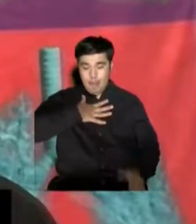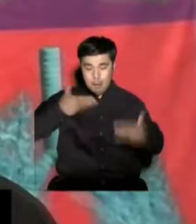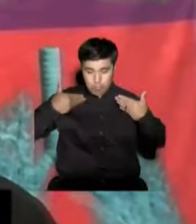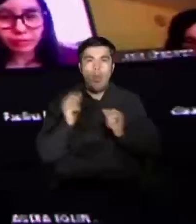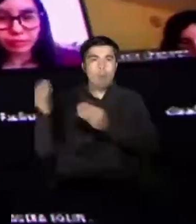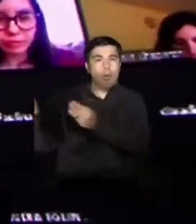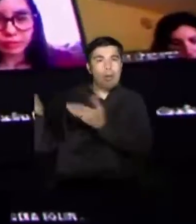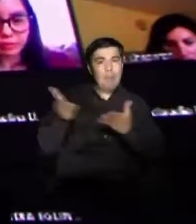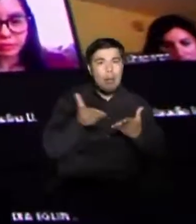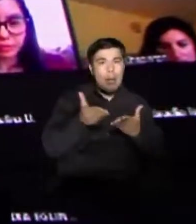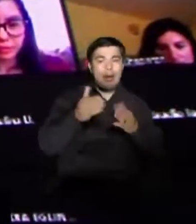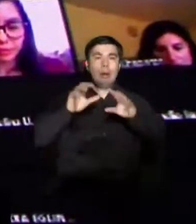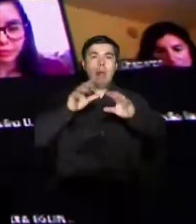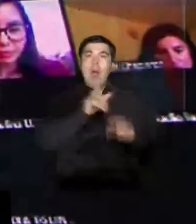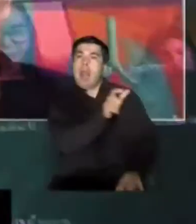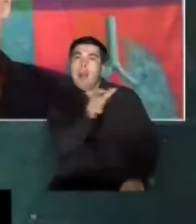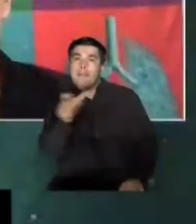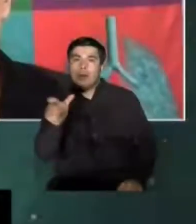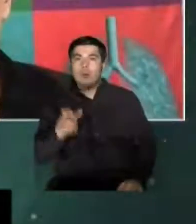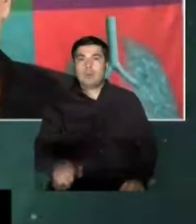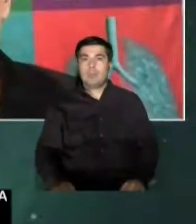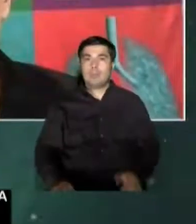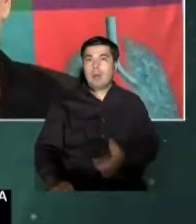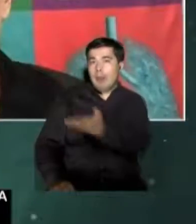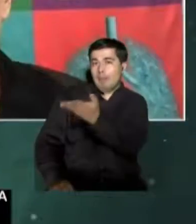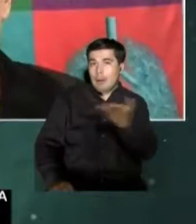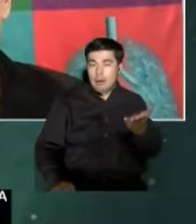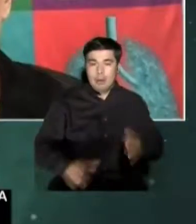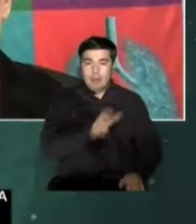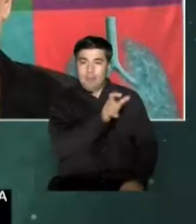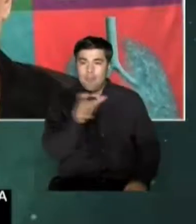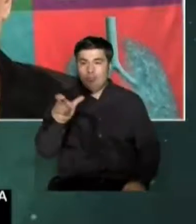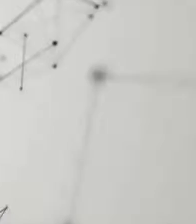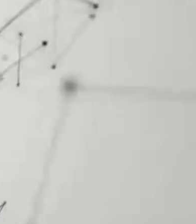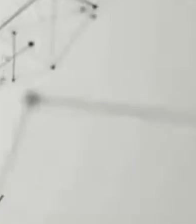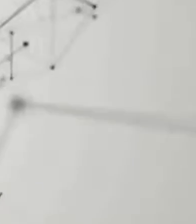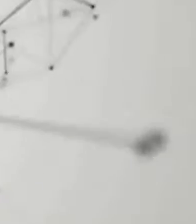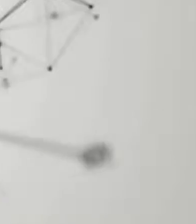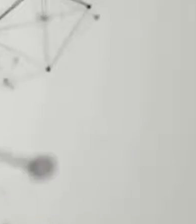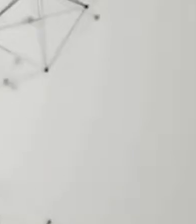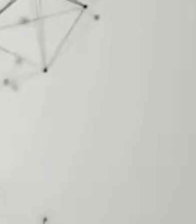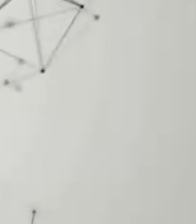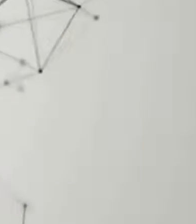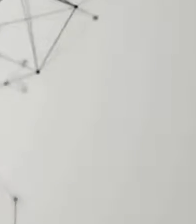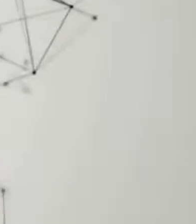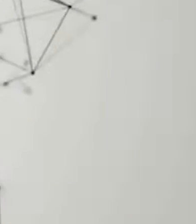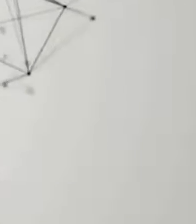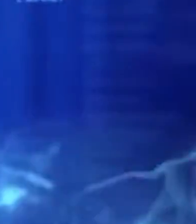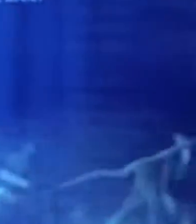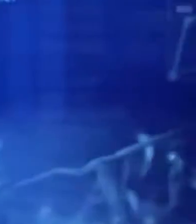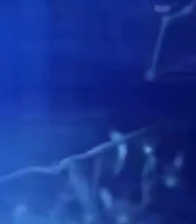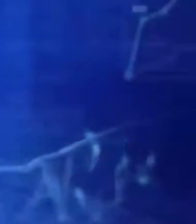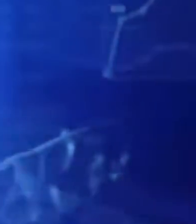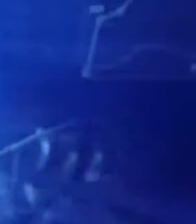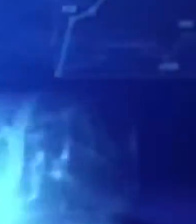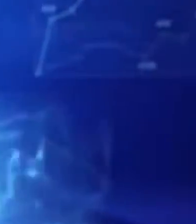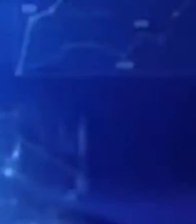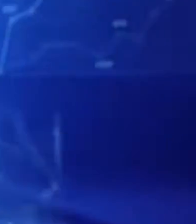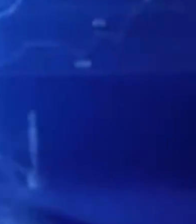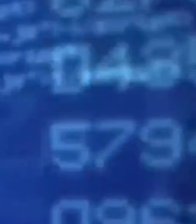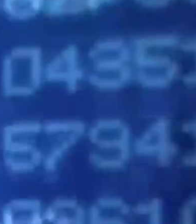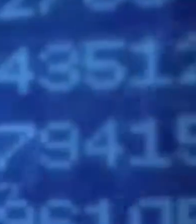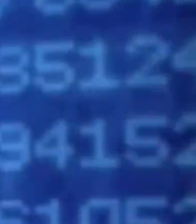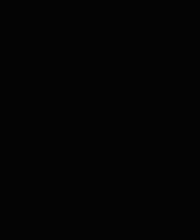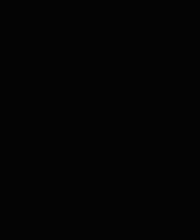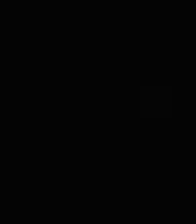al rato su propia historia que le hizo adentrarse en las múltiples disciplinas que maneja donde plantea la creación de órganos y tejidos con fines médicos e inteligencia artificial